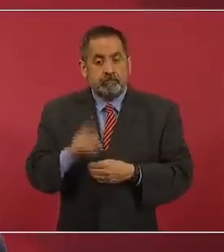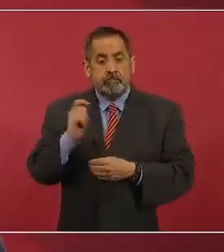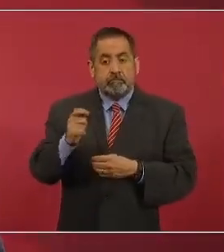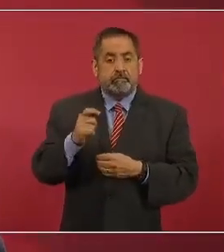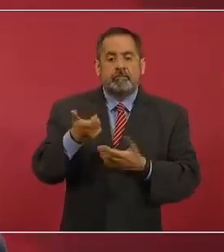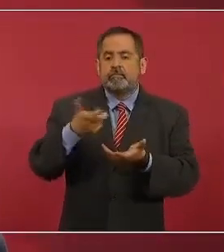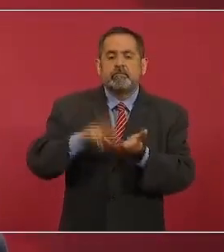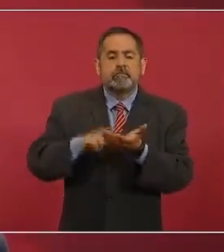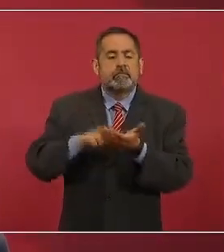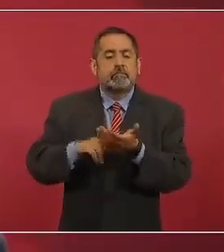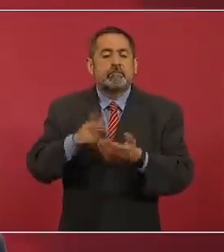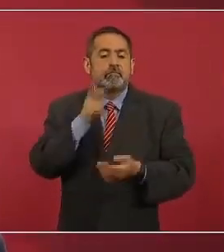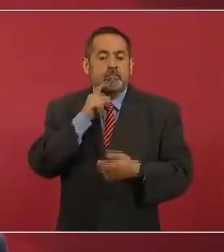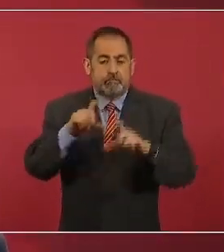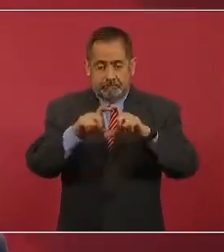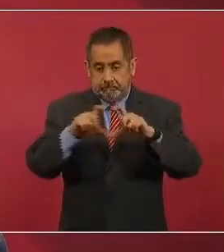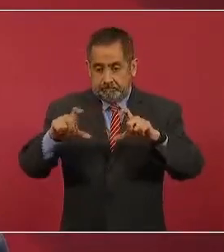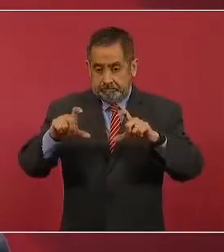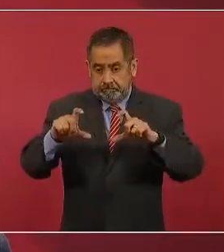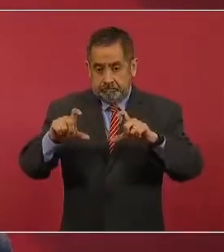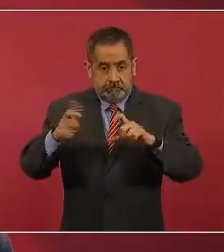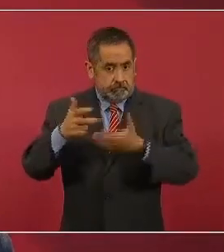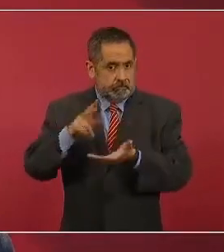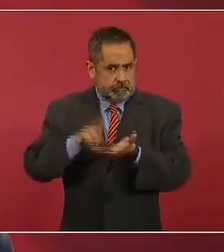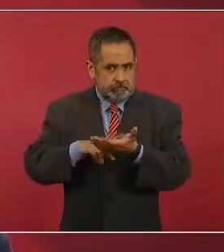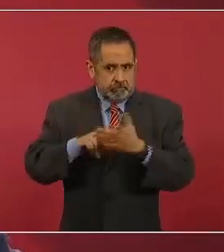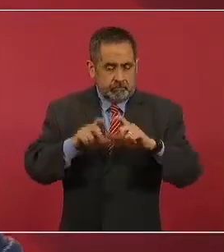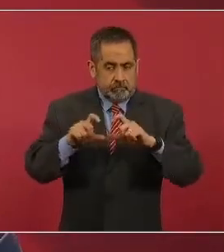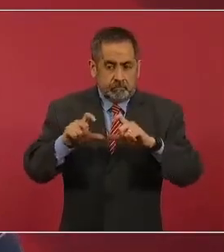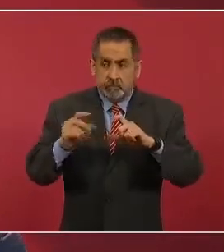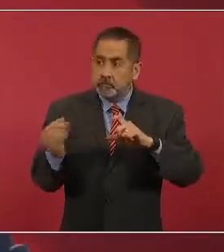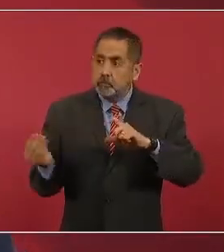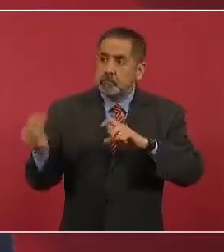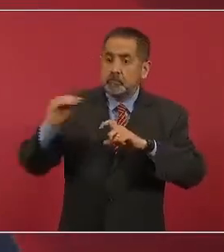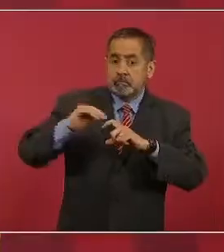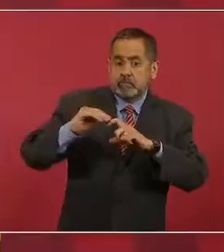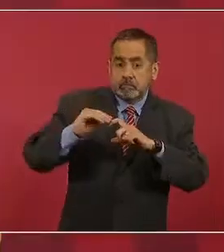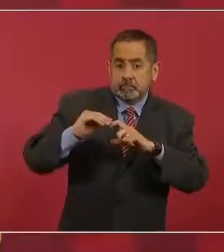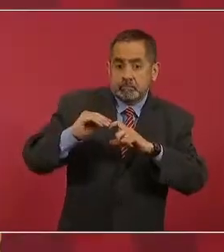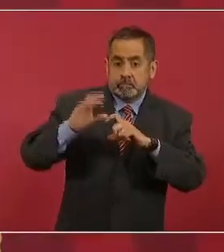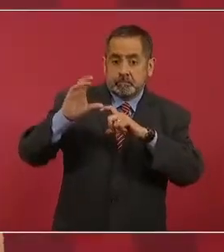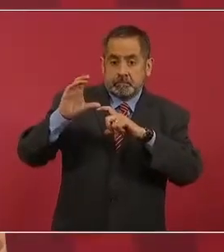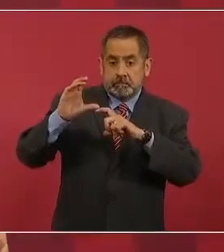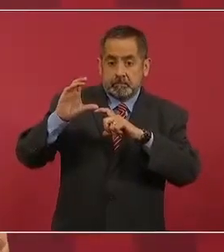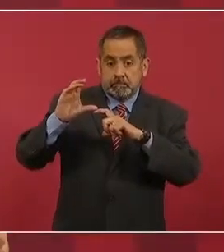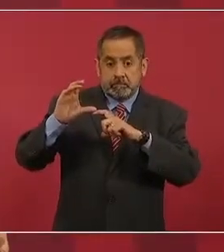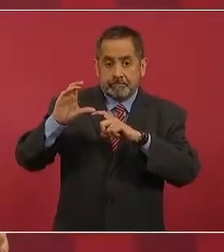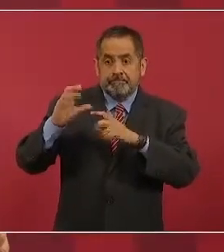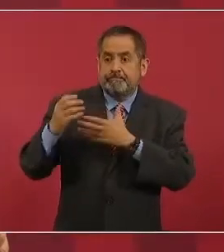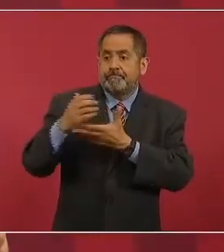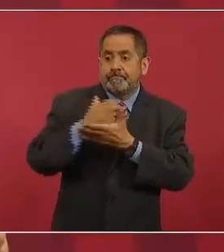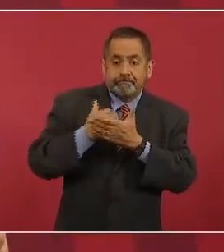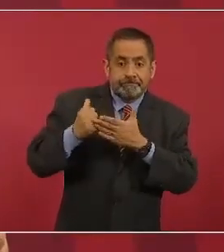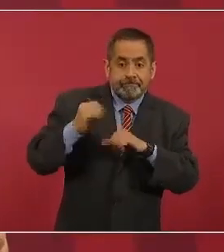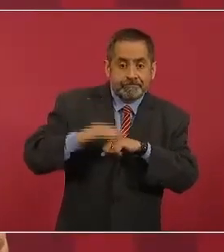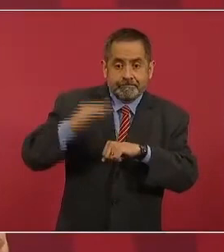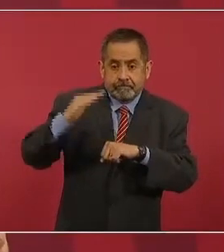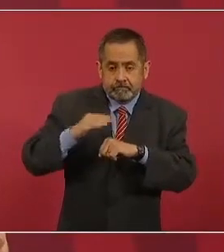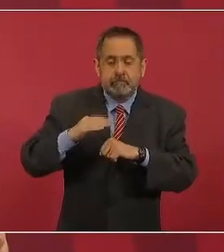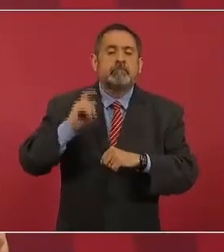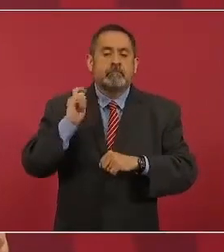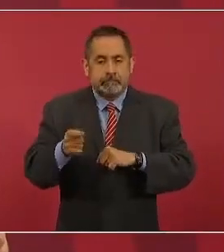un precio de petróleo crudo en la ley de ingresos